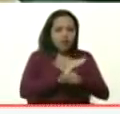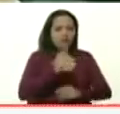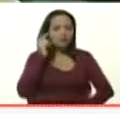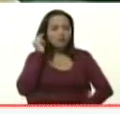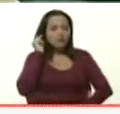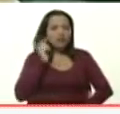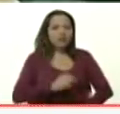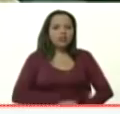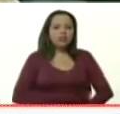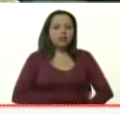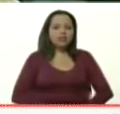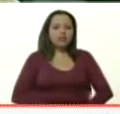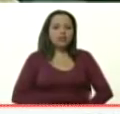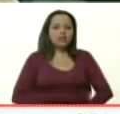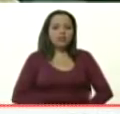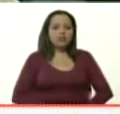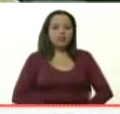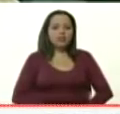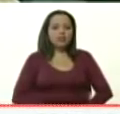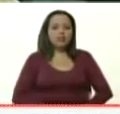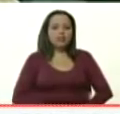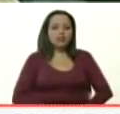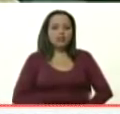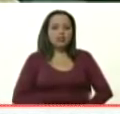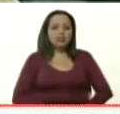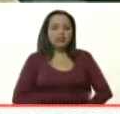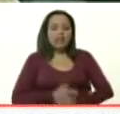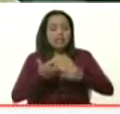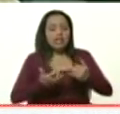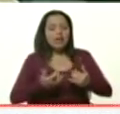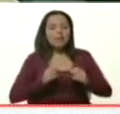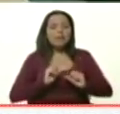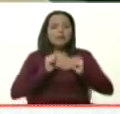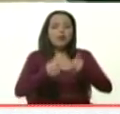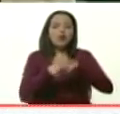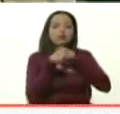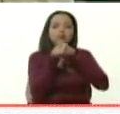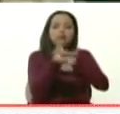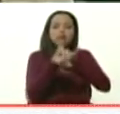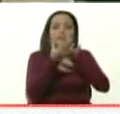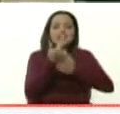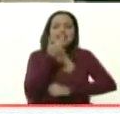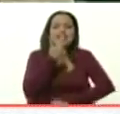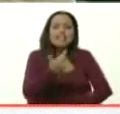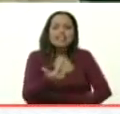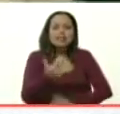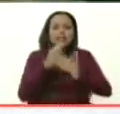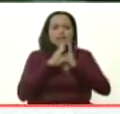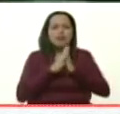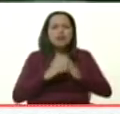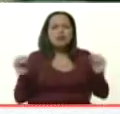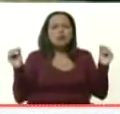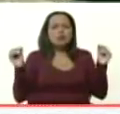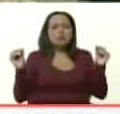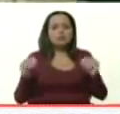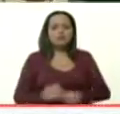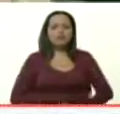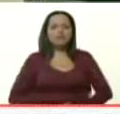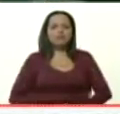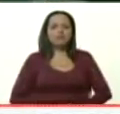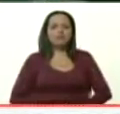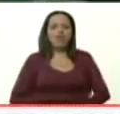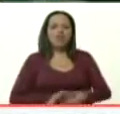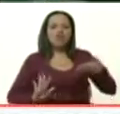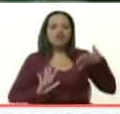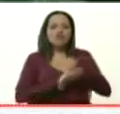Aida Merlano y que ella ya empezó a declarar y está diciendo todo sobre